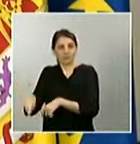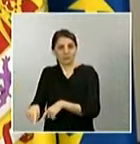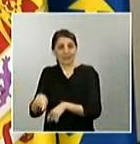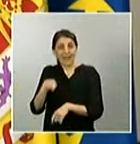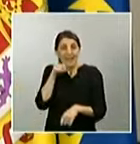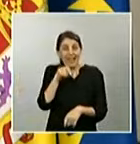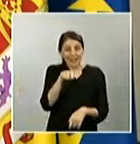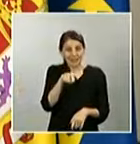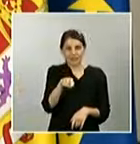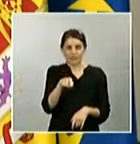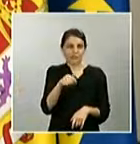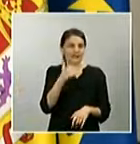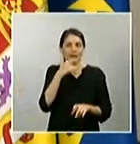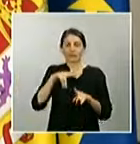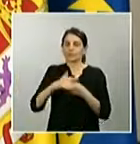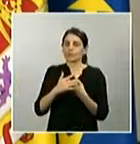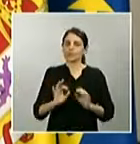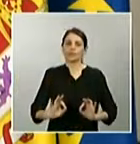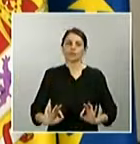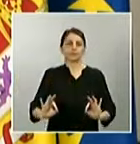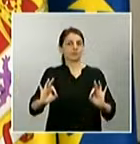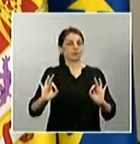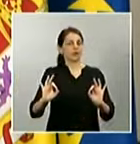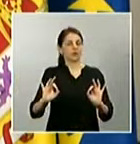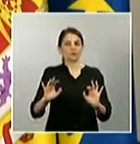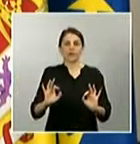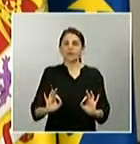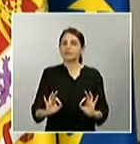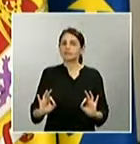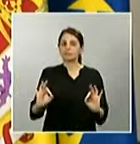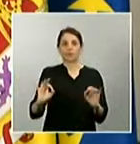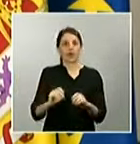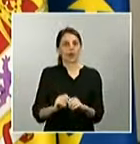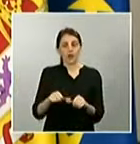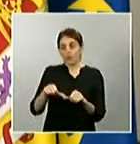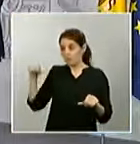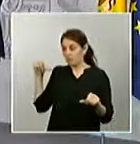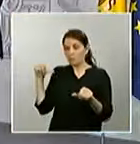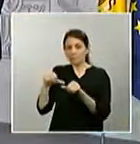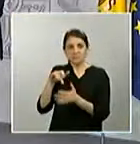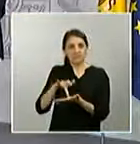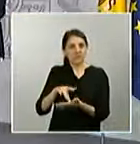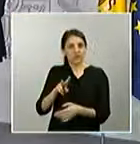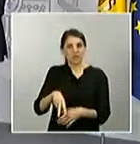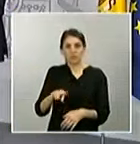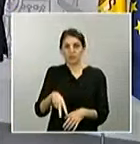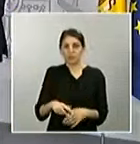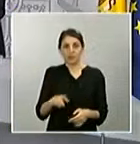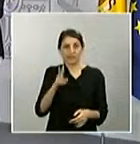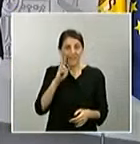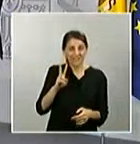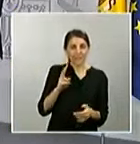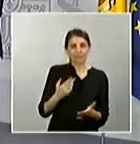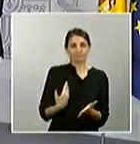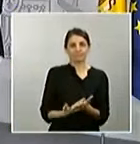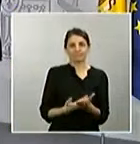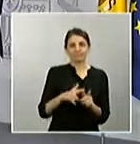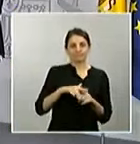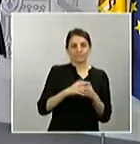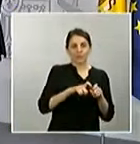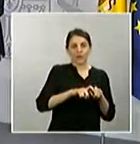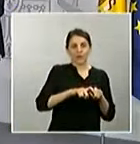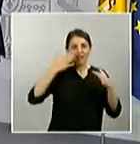excepcional donde evidentemente simplemente el reflejo estadístico bueno estadístico el reflejo real de una caída de